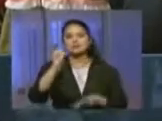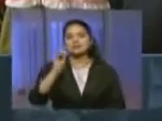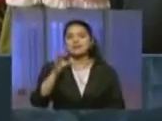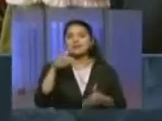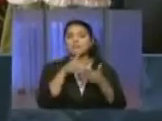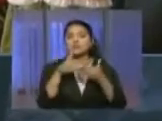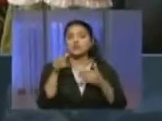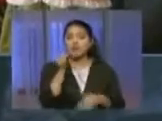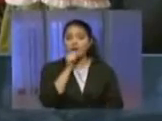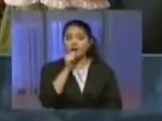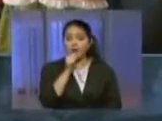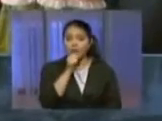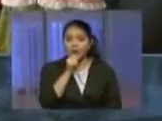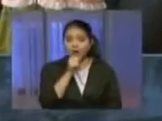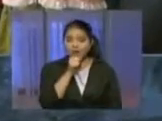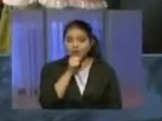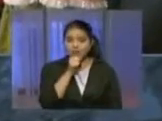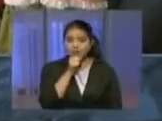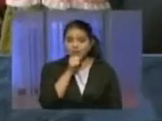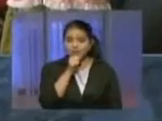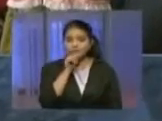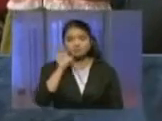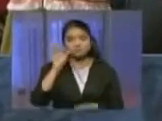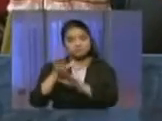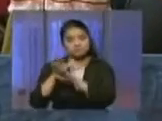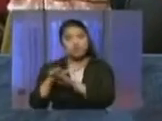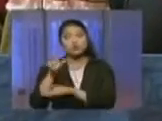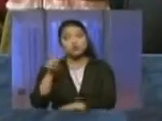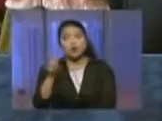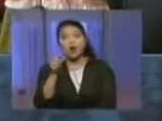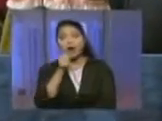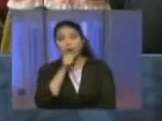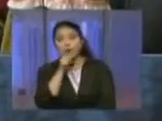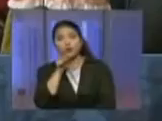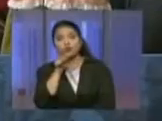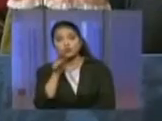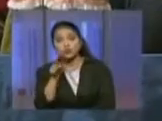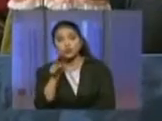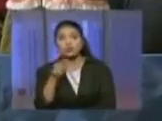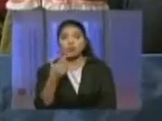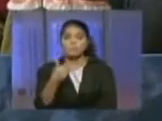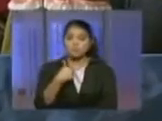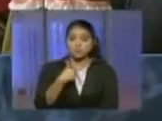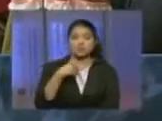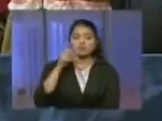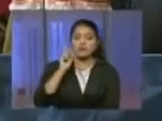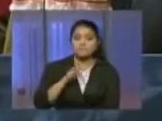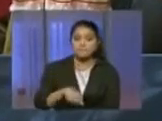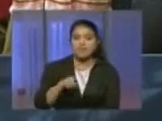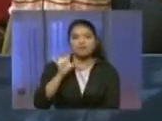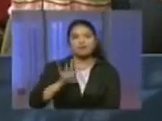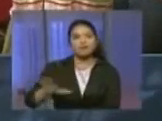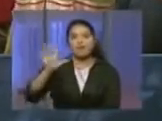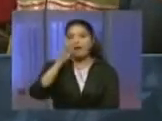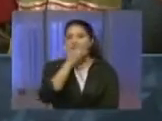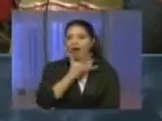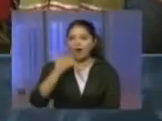africano mimu abuelo tuyo y abuelos míos abuelas y abuelos de la madre